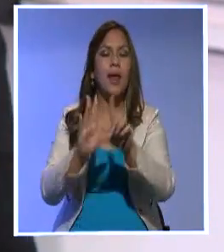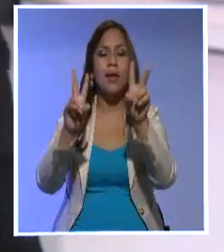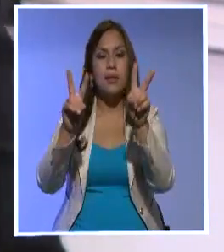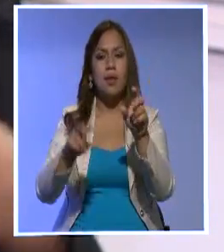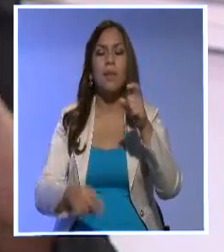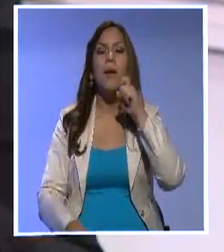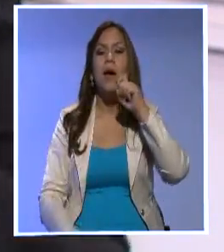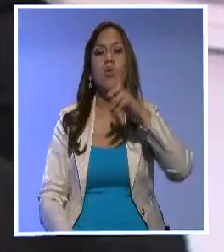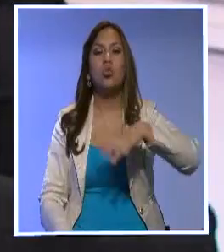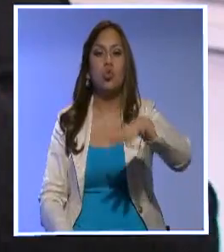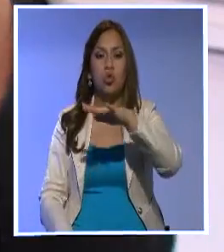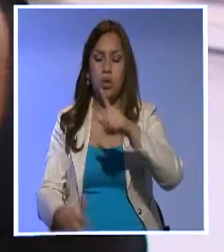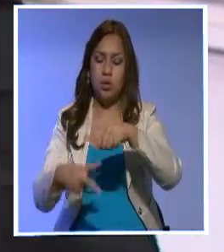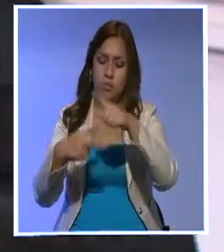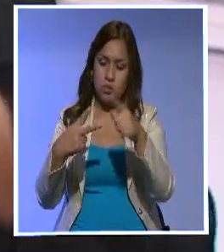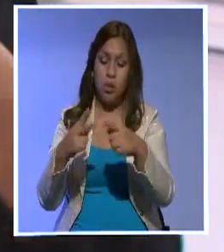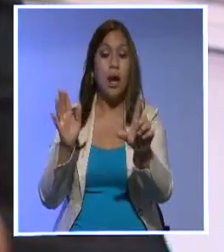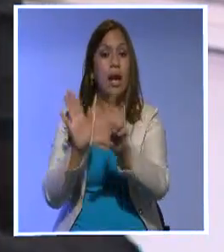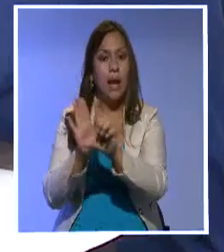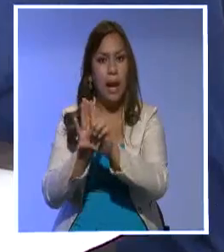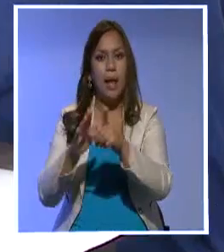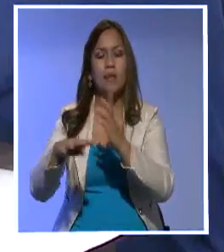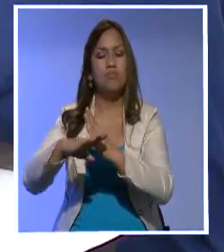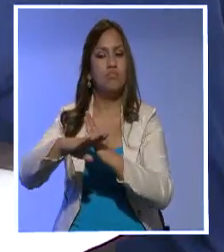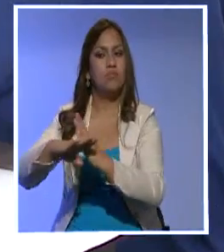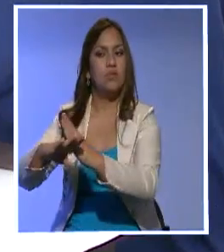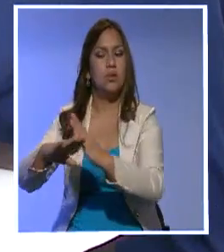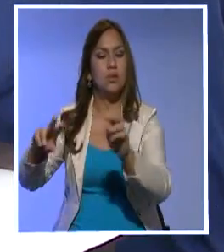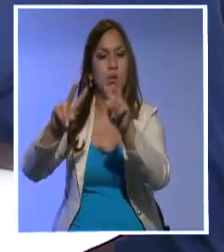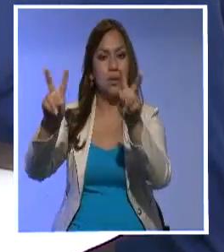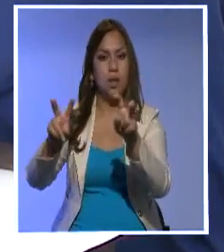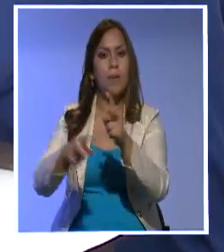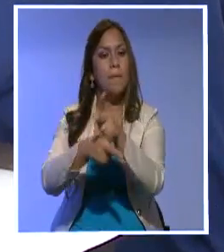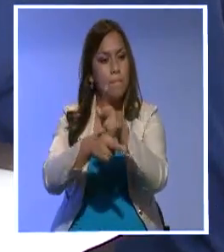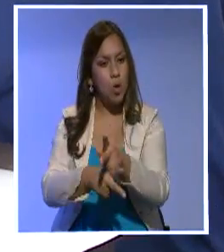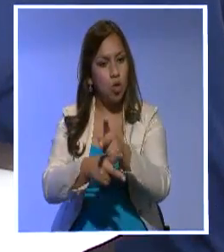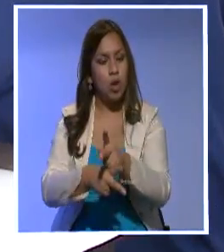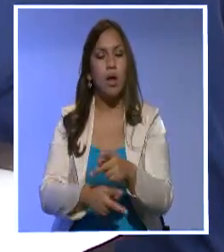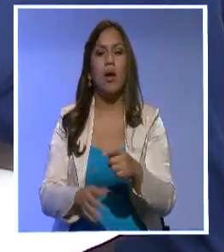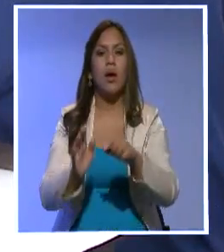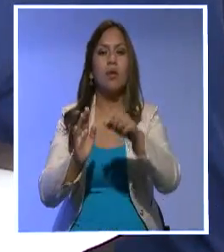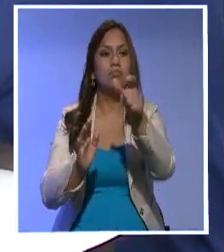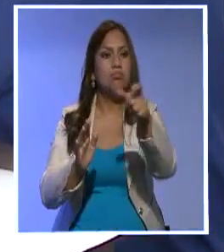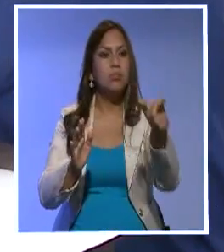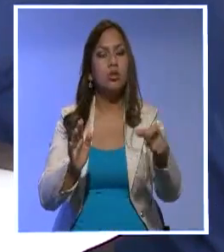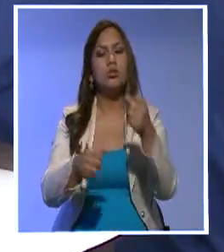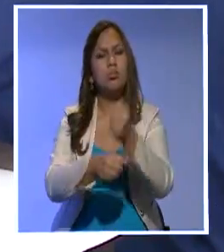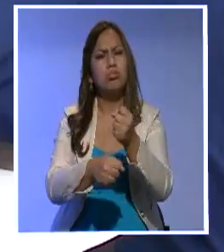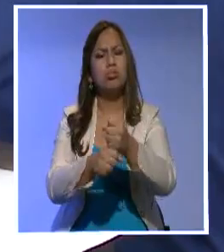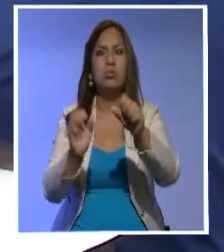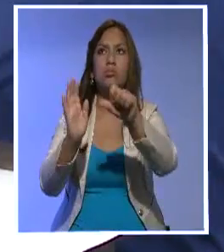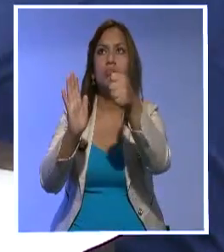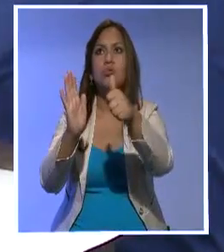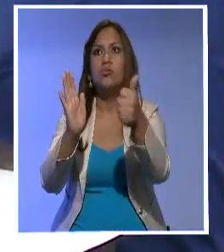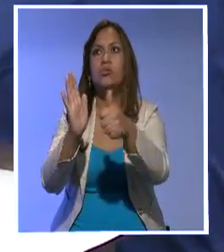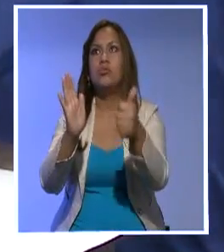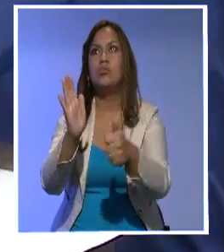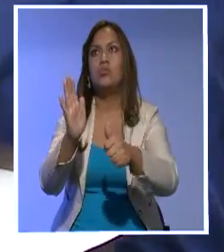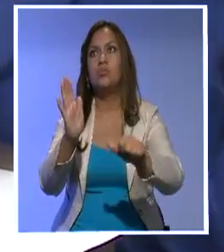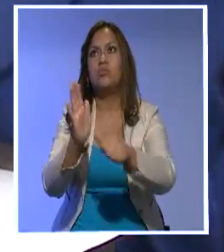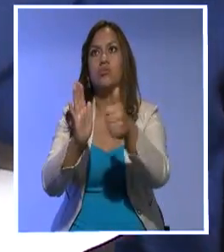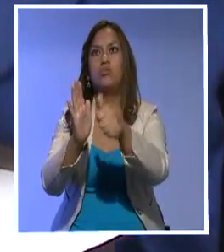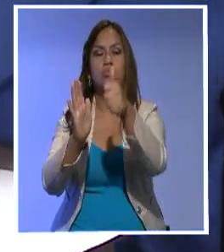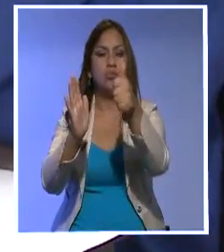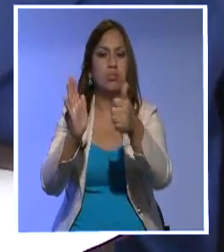defensa del artesano justamente con unas apuestas reales a la activación económica por supuesto que el turismo el turismo nacional y el turismo